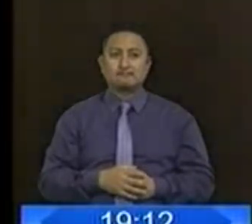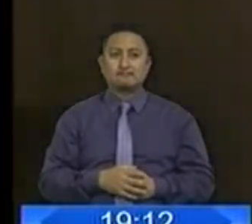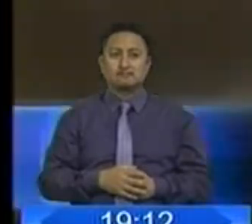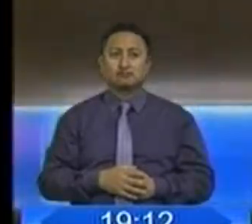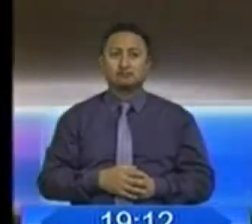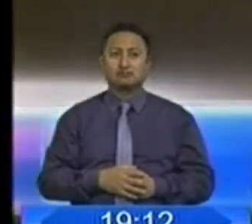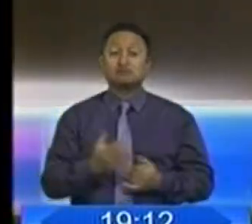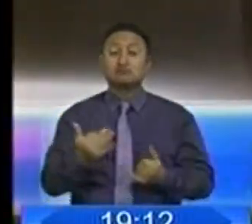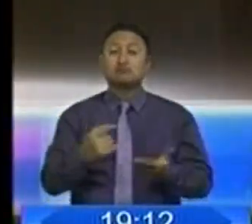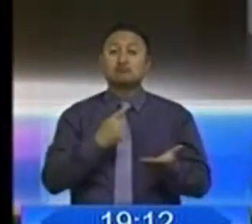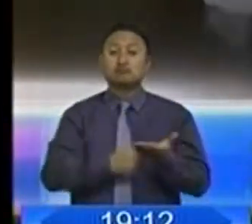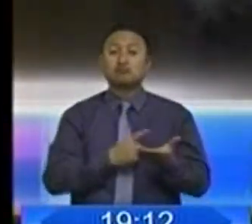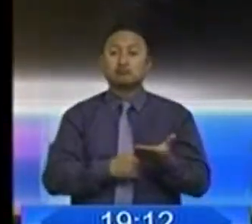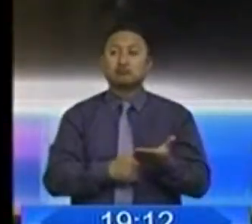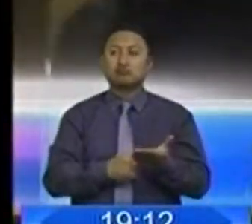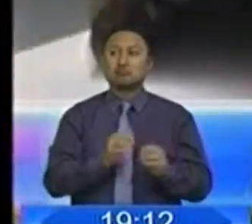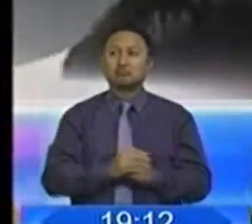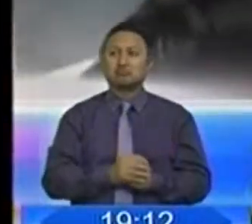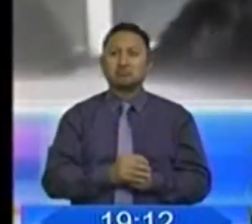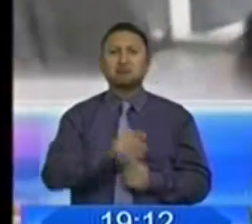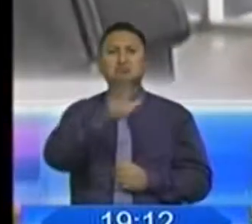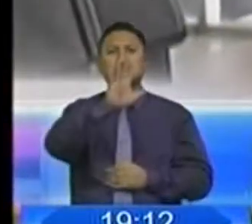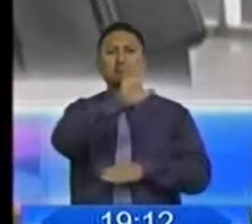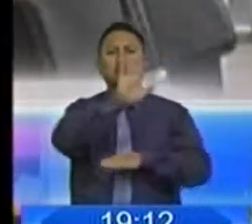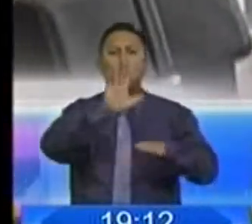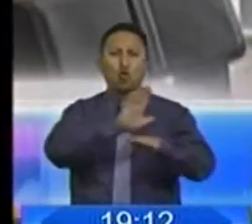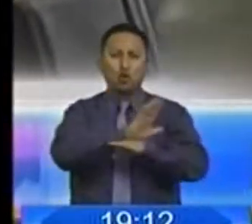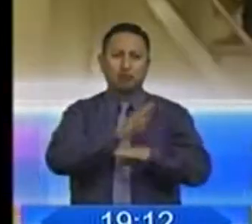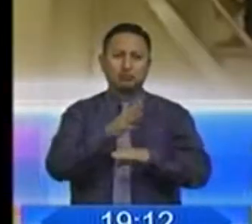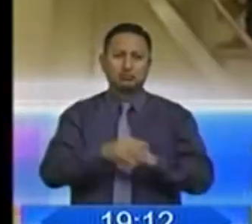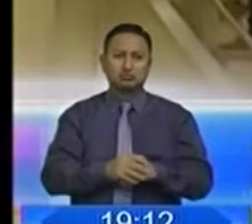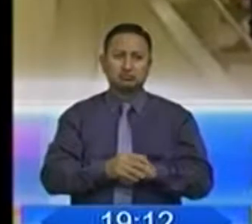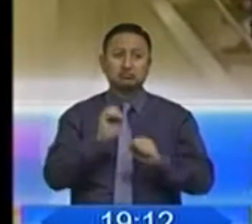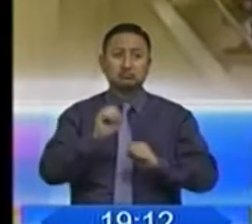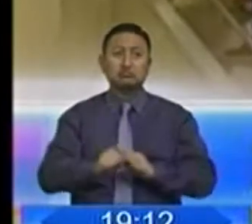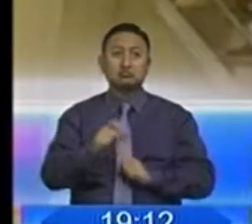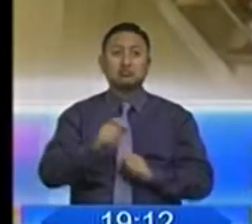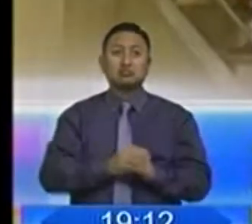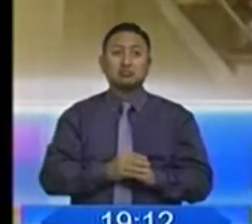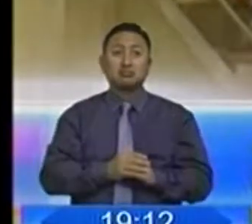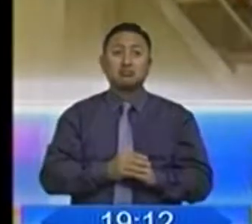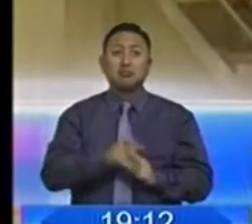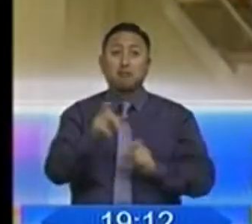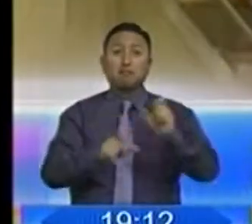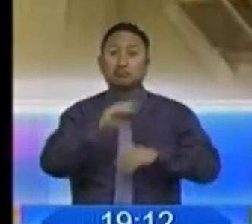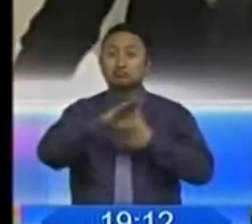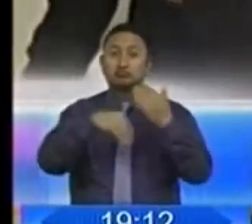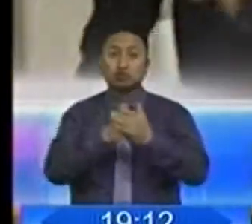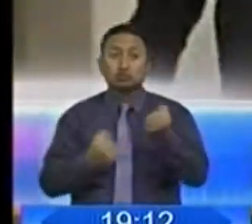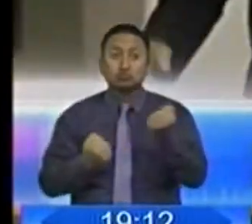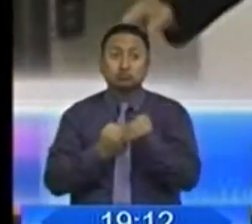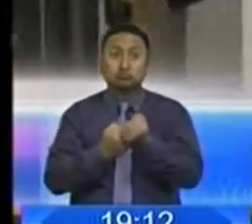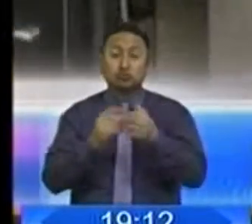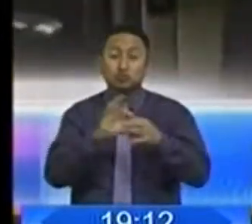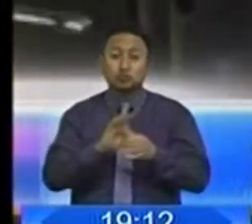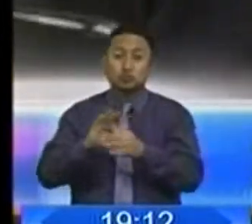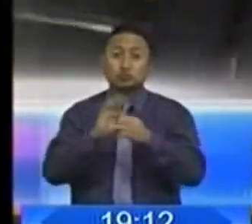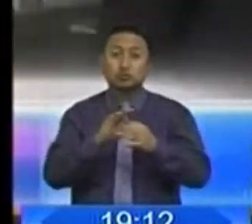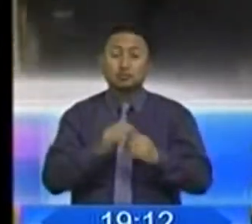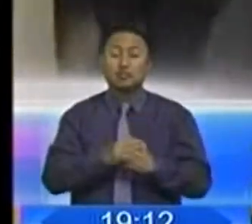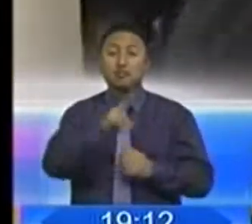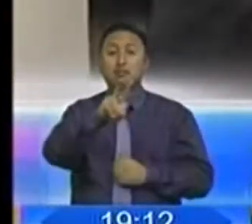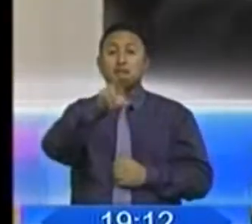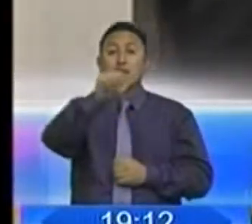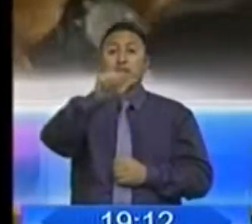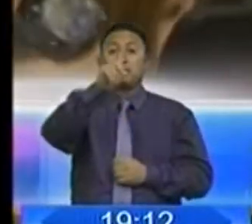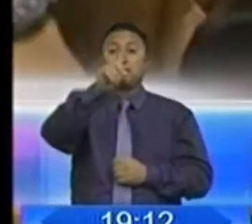En una diligencia que tomó no menos de 5 horas y provocó la atención de más de un colaborador en la Unidad Judicial Valdivia, sur